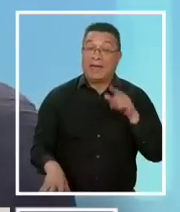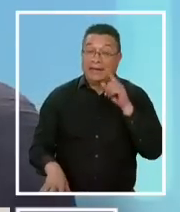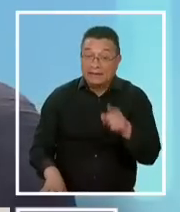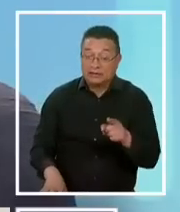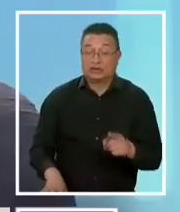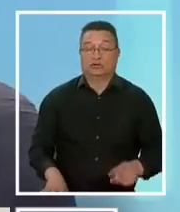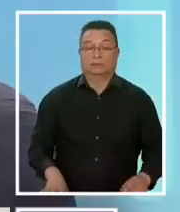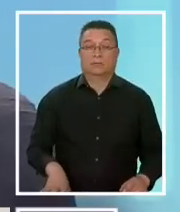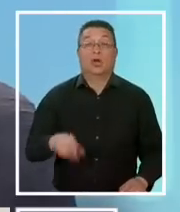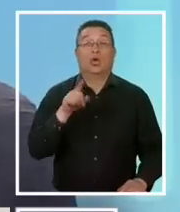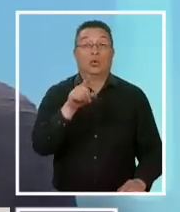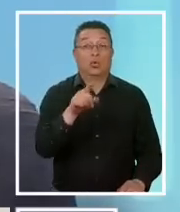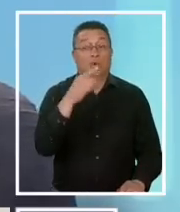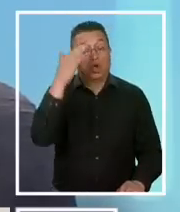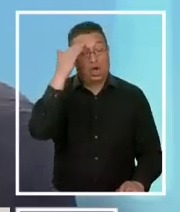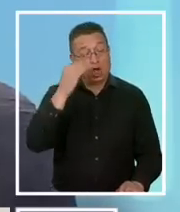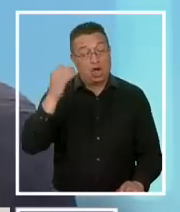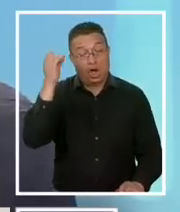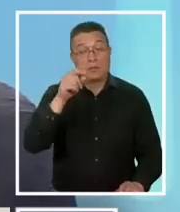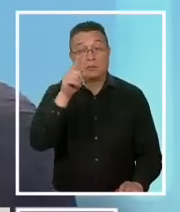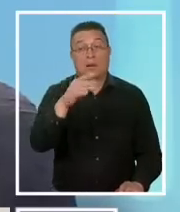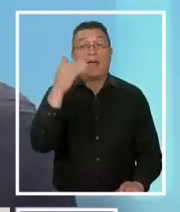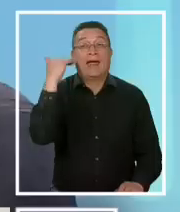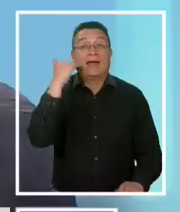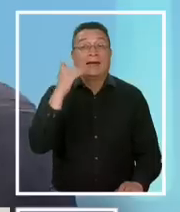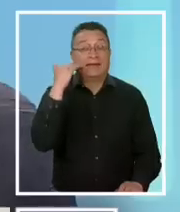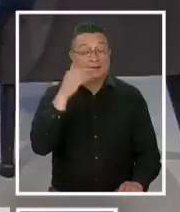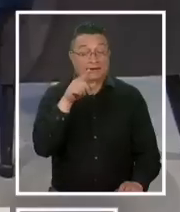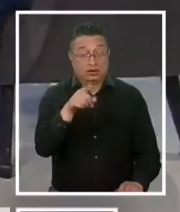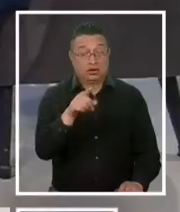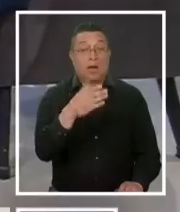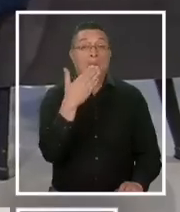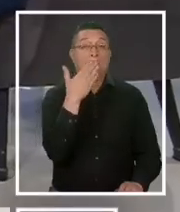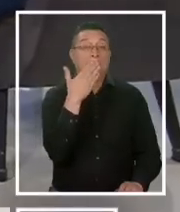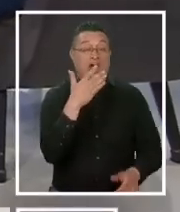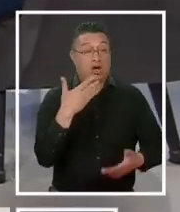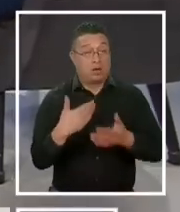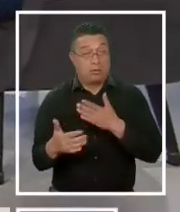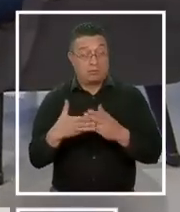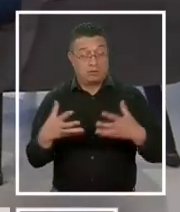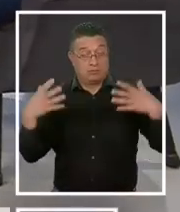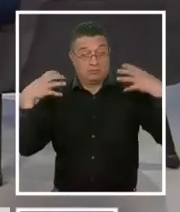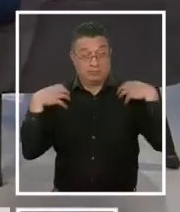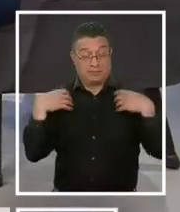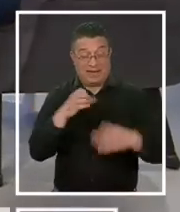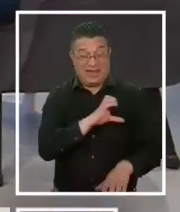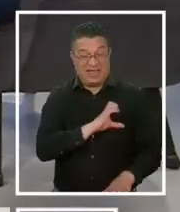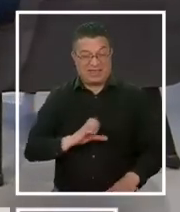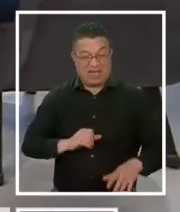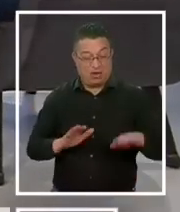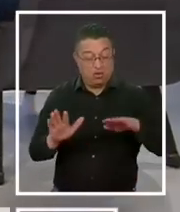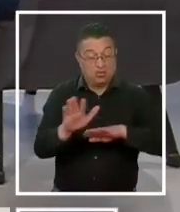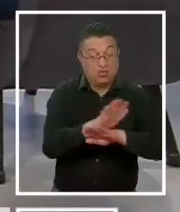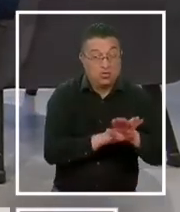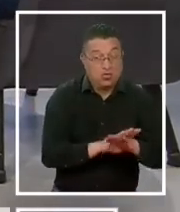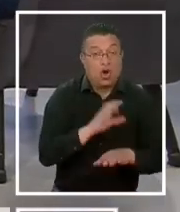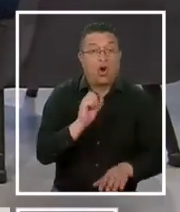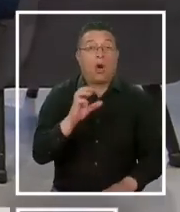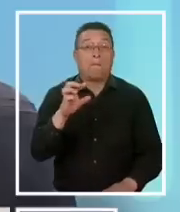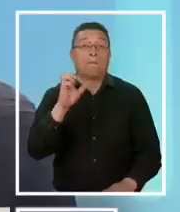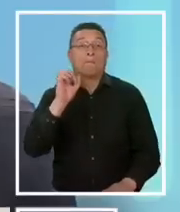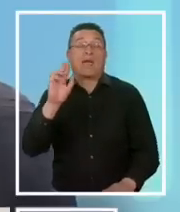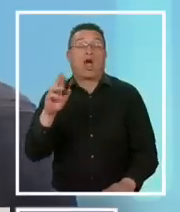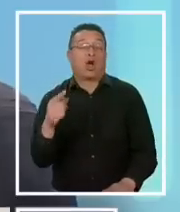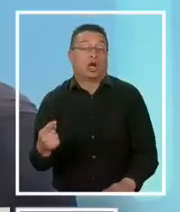ese caso a usted le parece que los niños están en mejores manos no el estado está protegiendo O es peor en ese caso